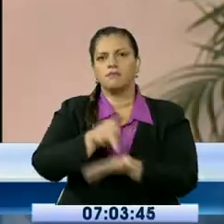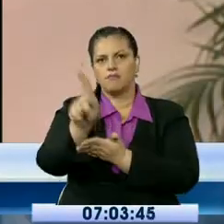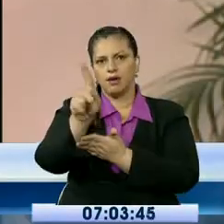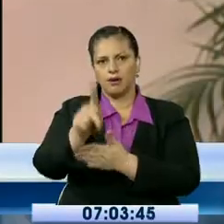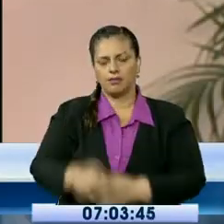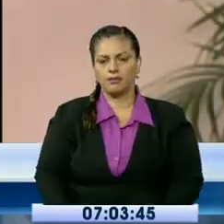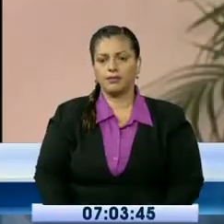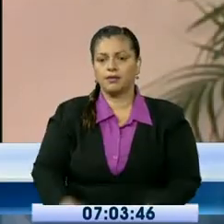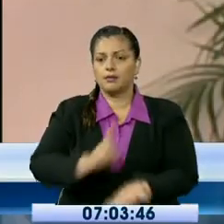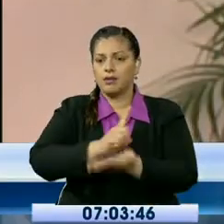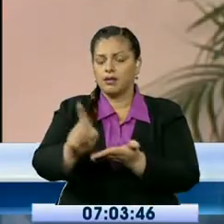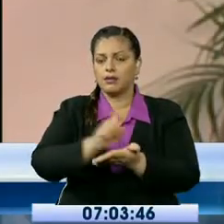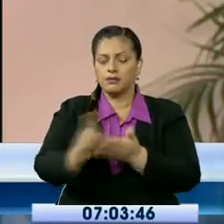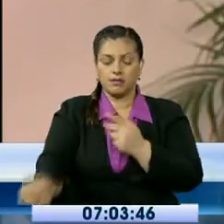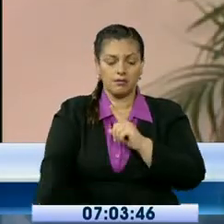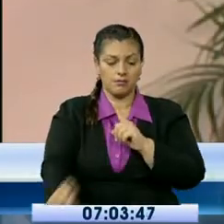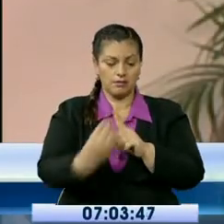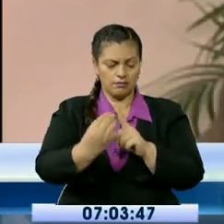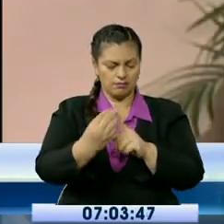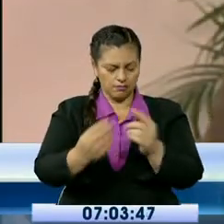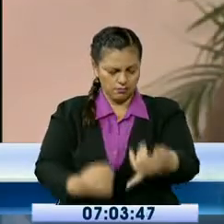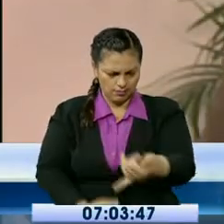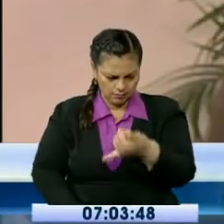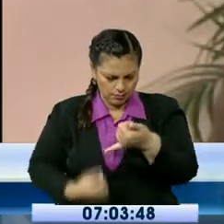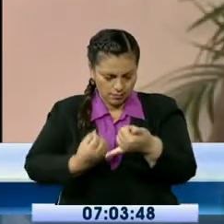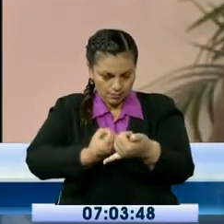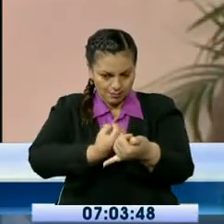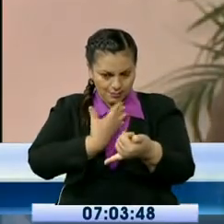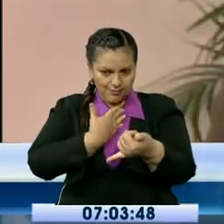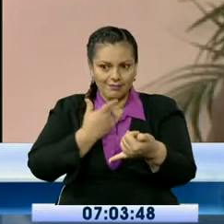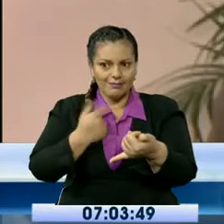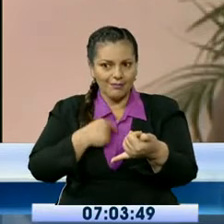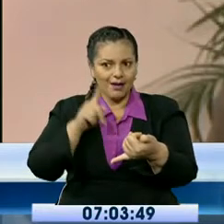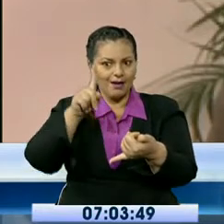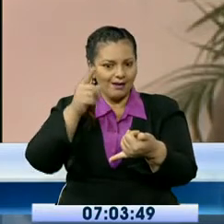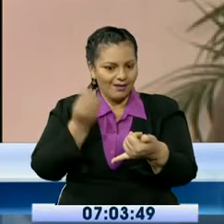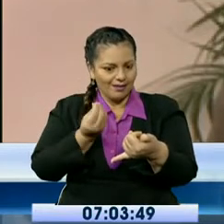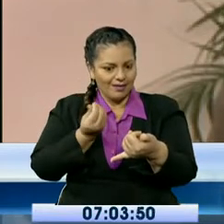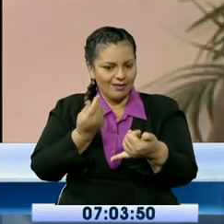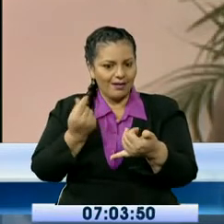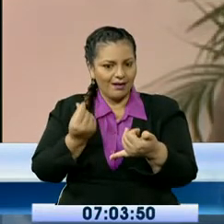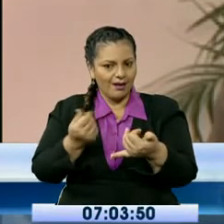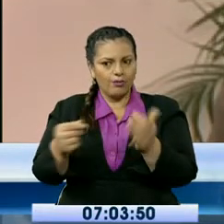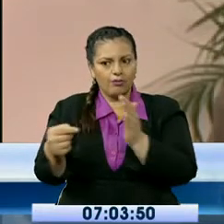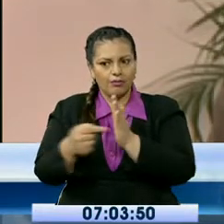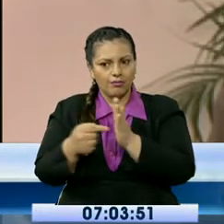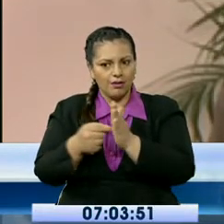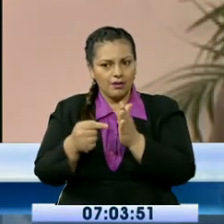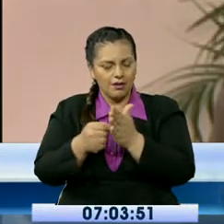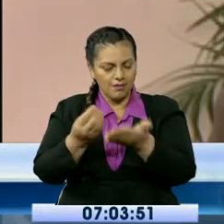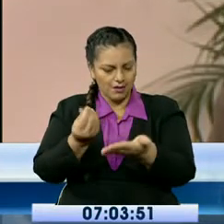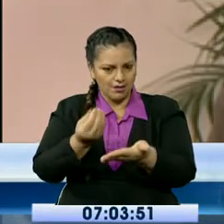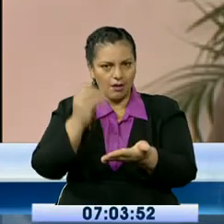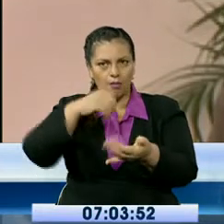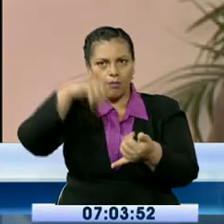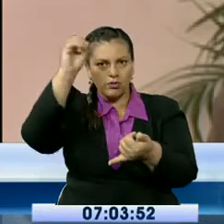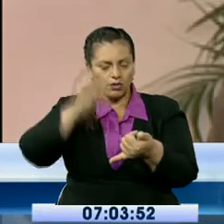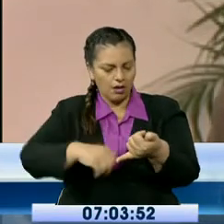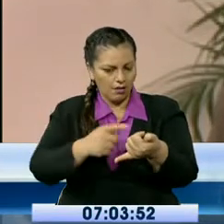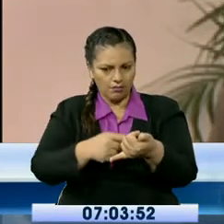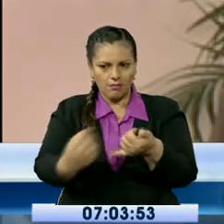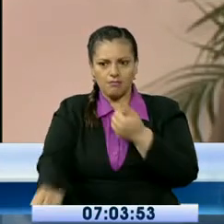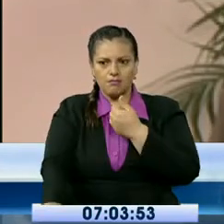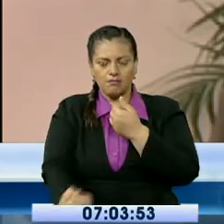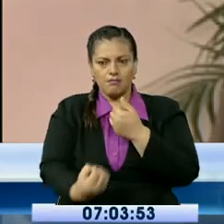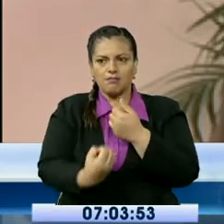dice: devolución del IVA, usted es beneficiario de tantos dólares por uso de medios electrónicos de pago. ¿Qué buscamos con